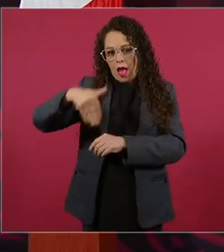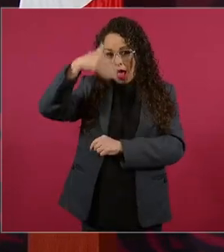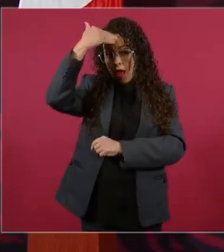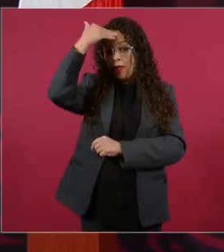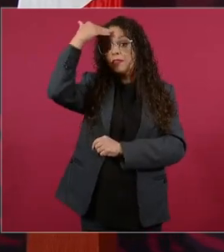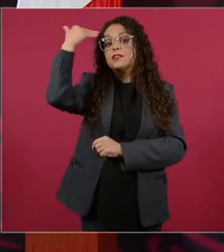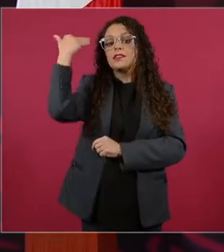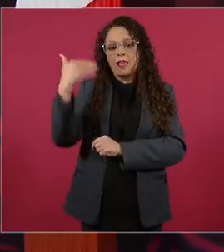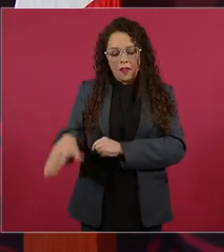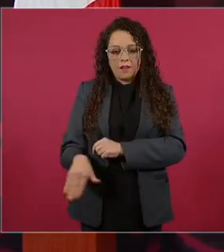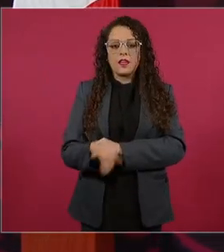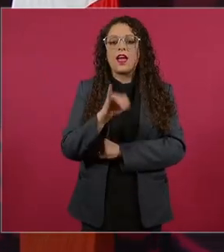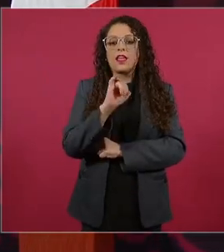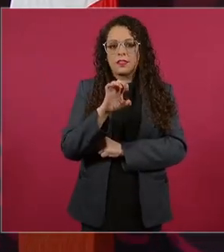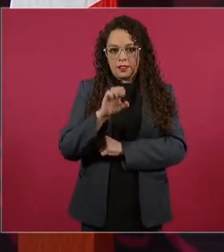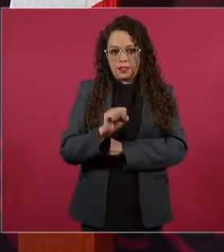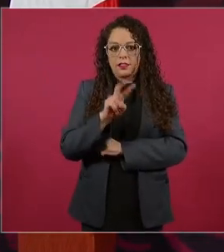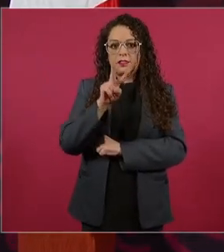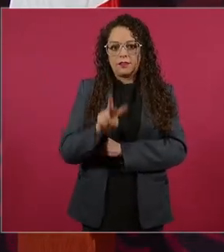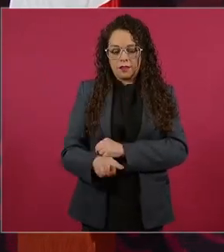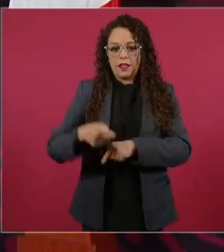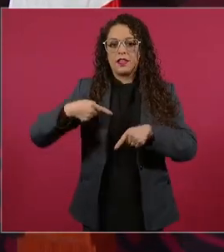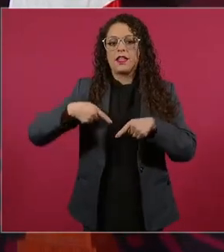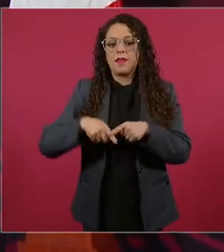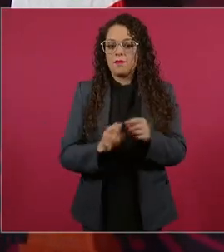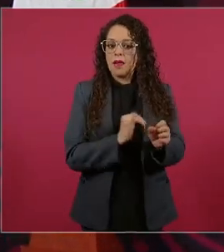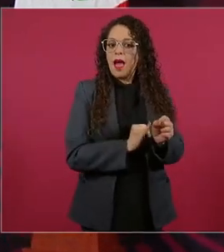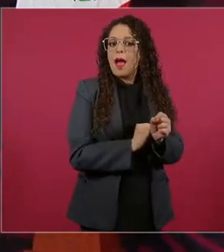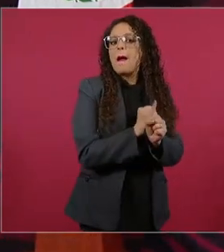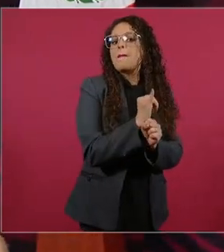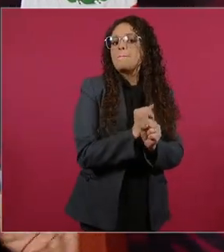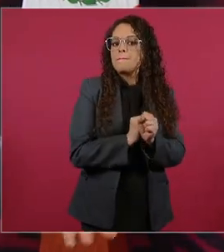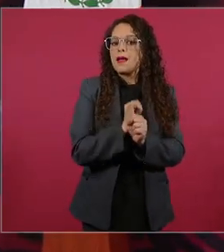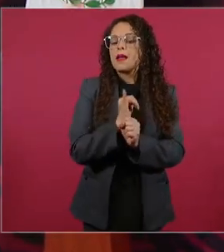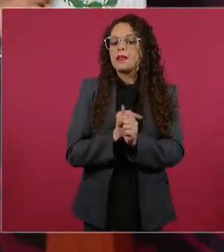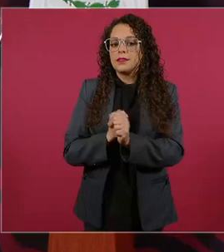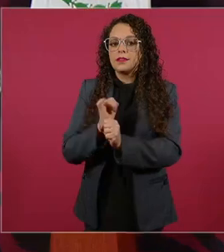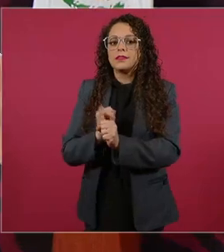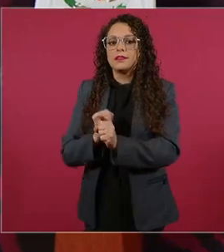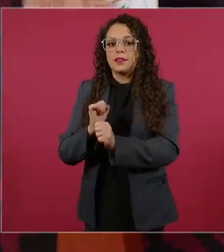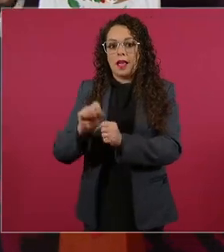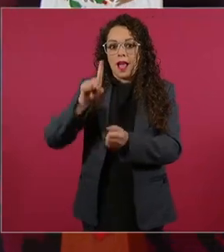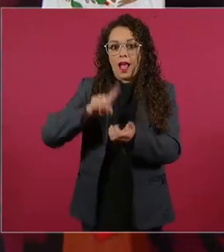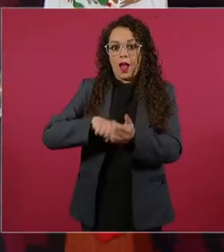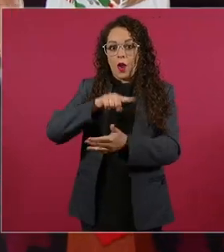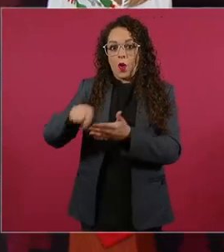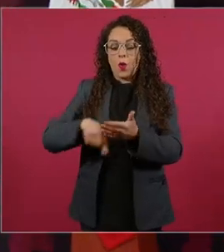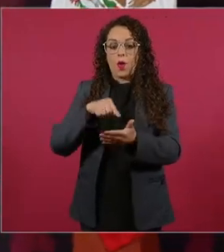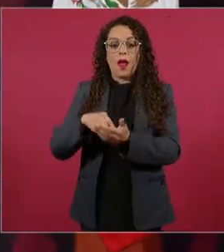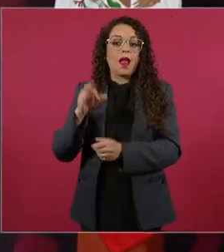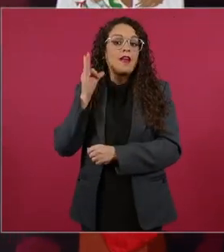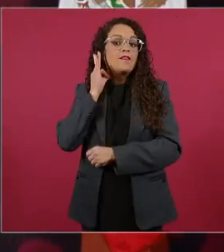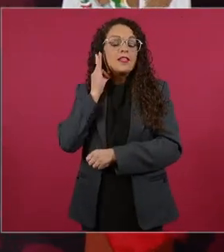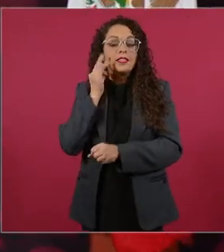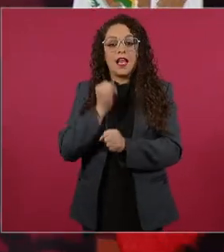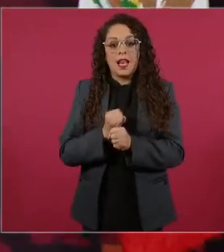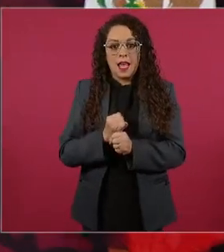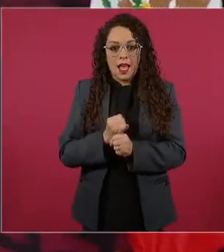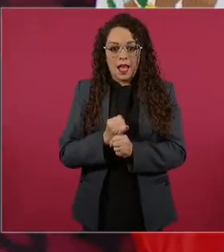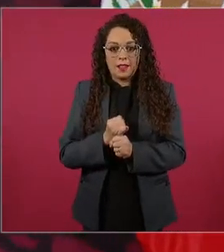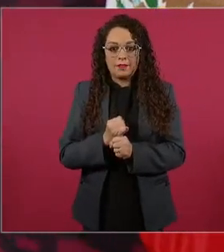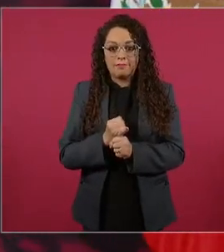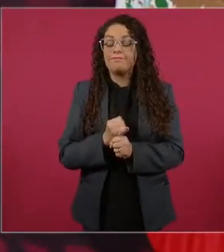estaba en proceso la investigación en la fiscalía. Como a los 15 días, a lo mejor,